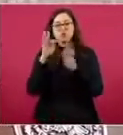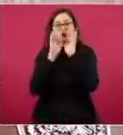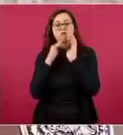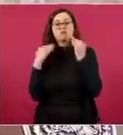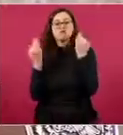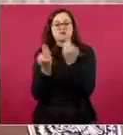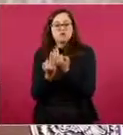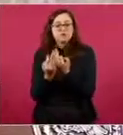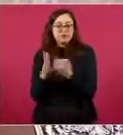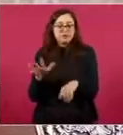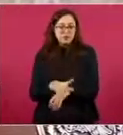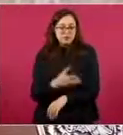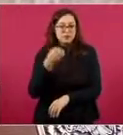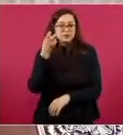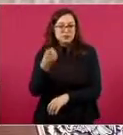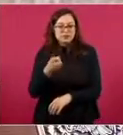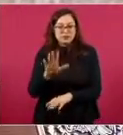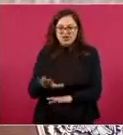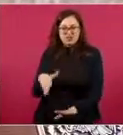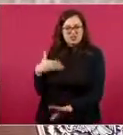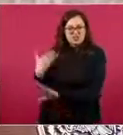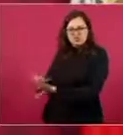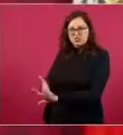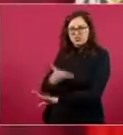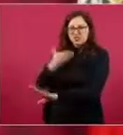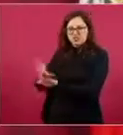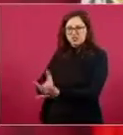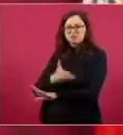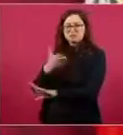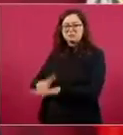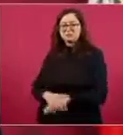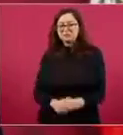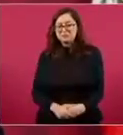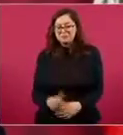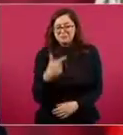pues lo puedo decir e informar,